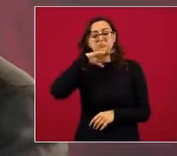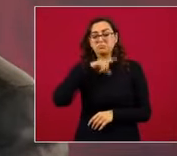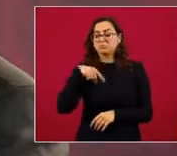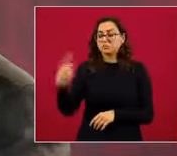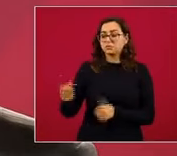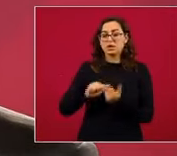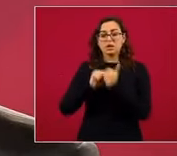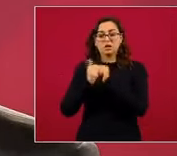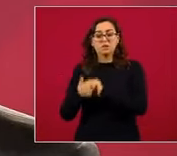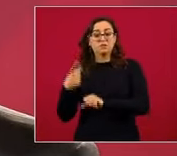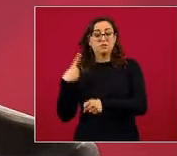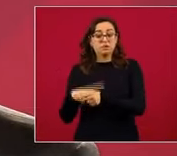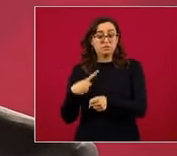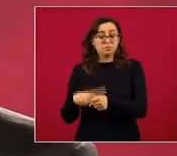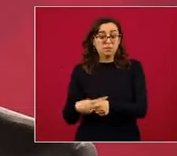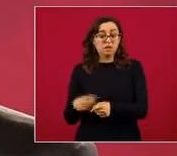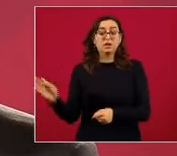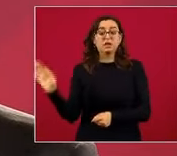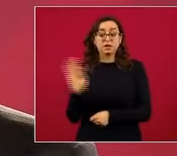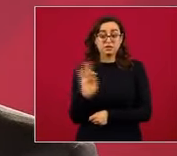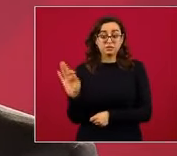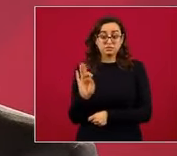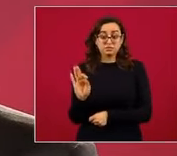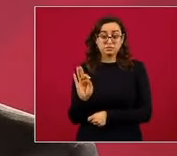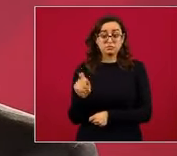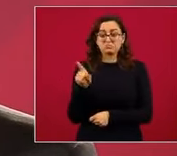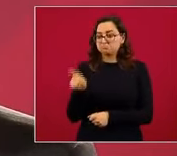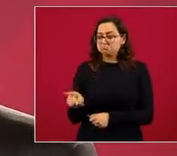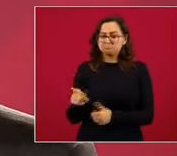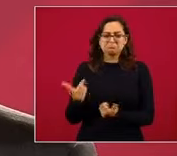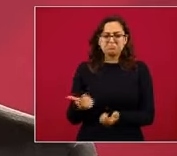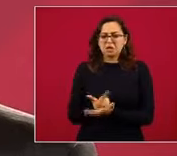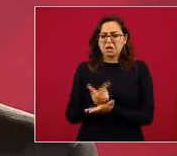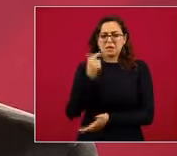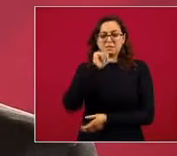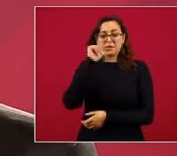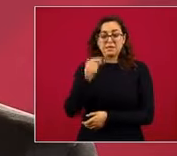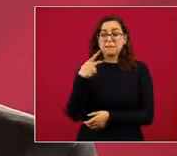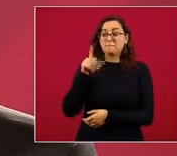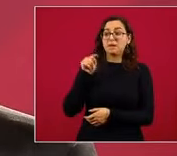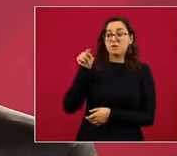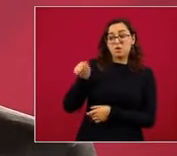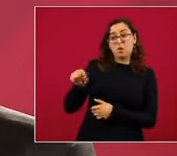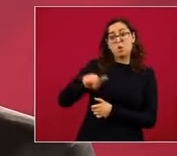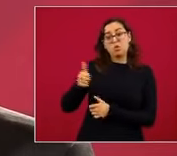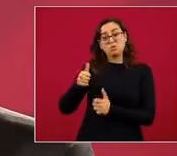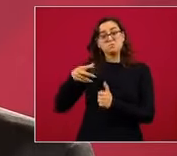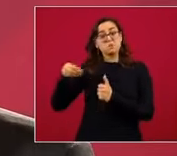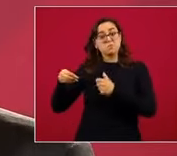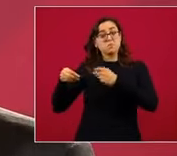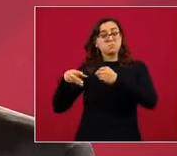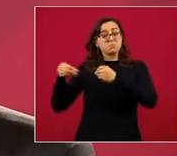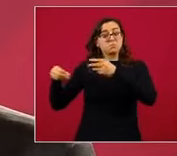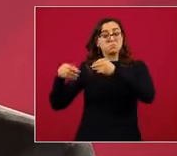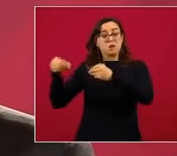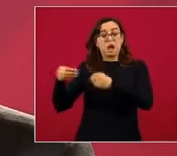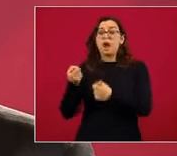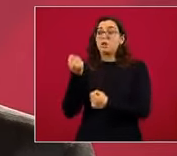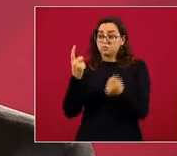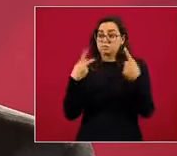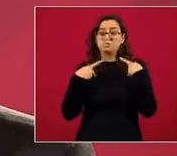enfermó. Y posiblemente esa persona no tuvo una complicación, pero infectó a varias otras. Y algunas de ellas son mayores